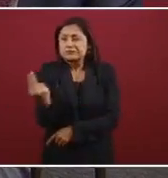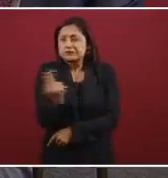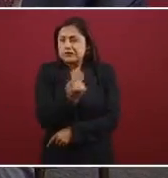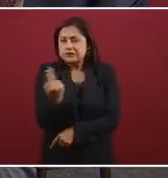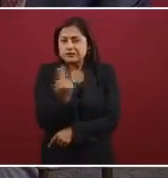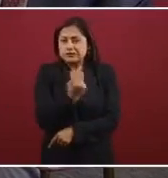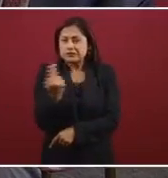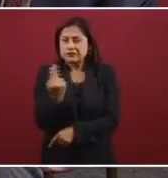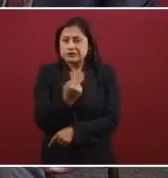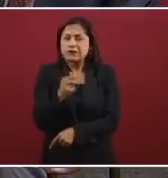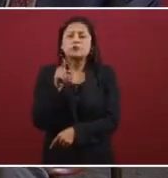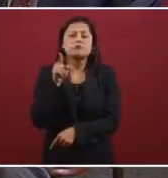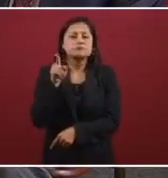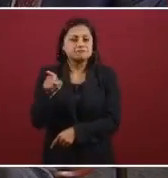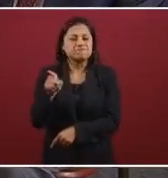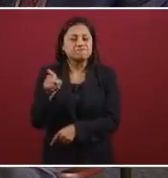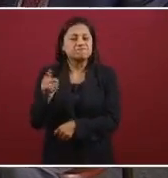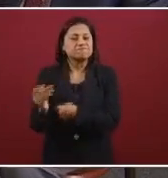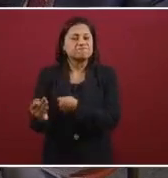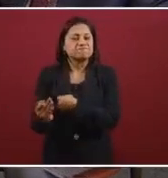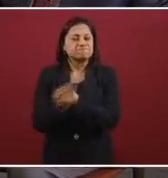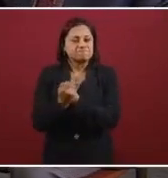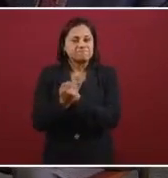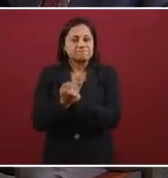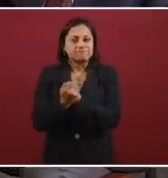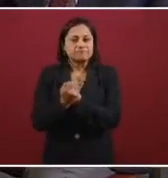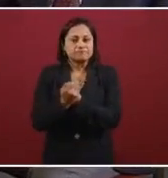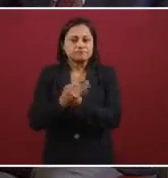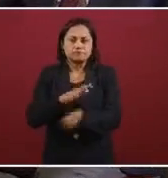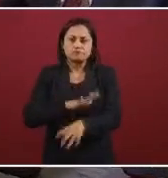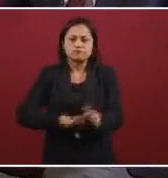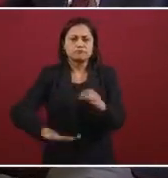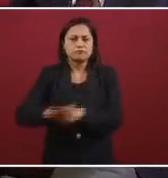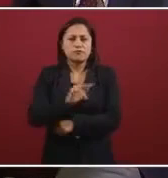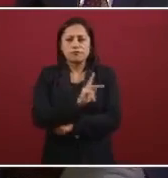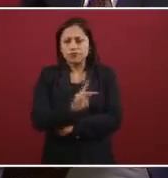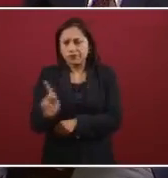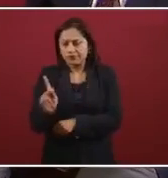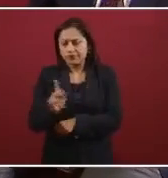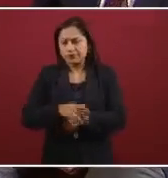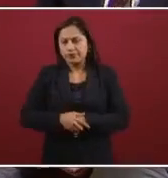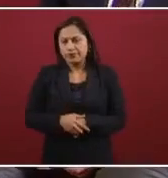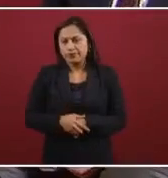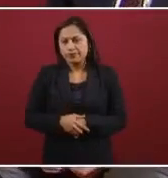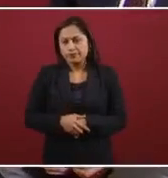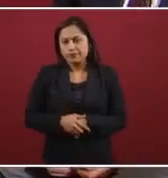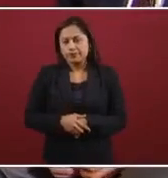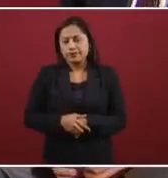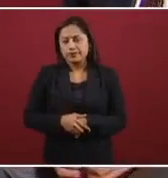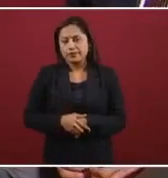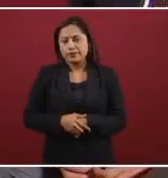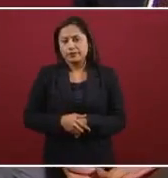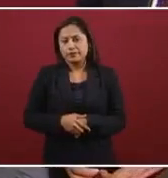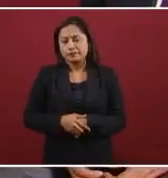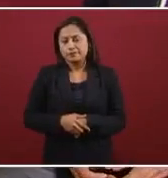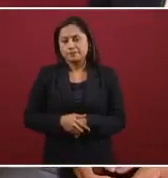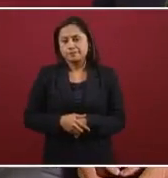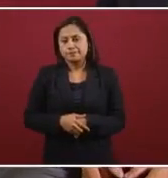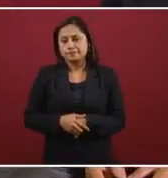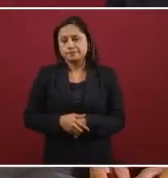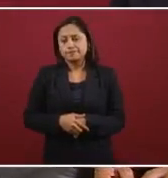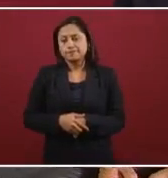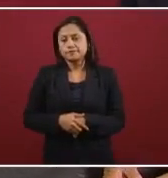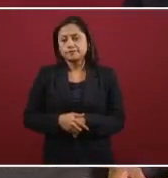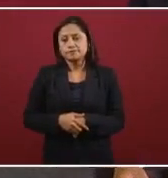este cuerpo especializado para garantizar la seguridad pública. También otro